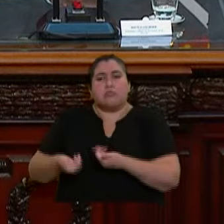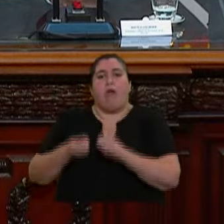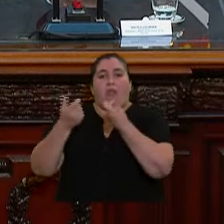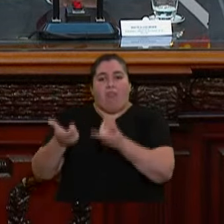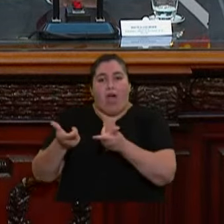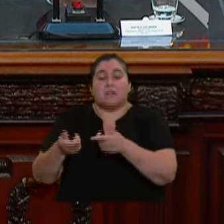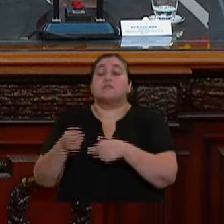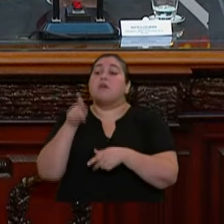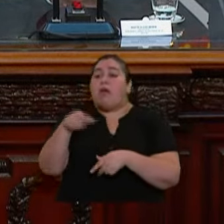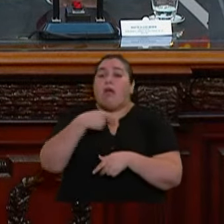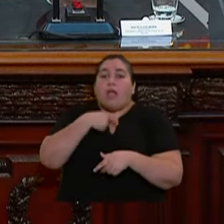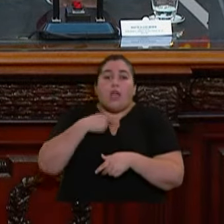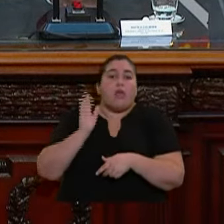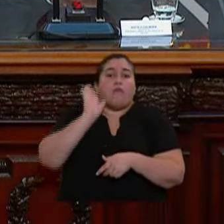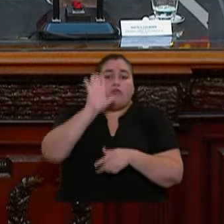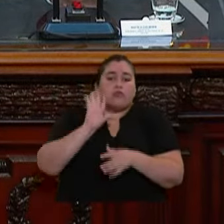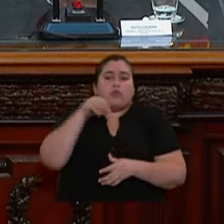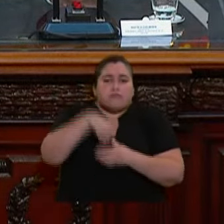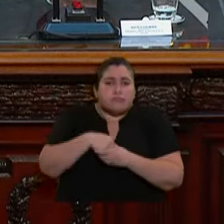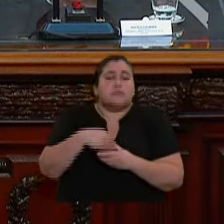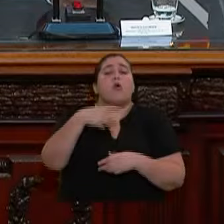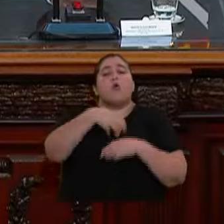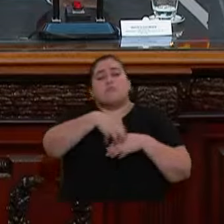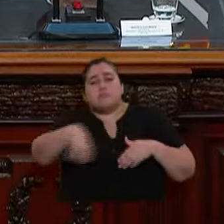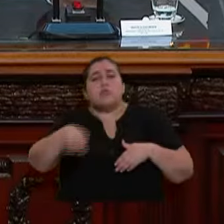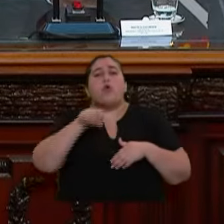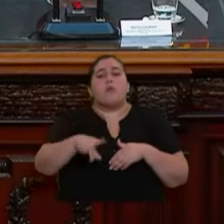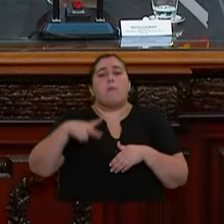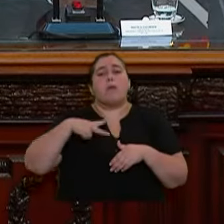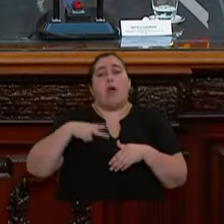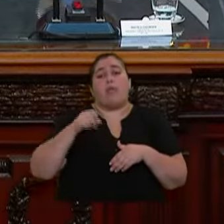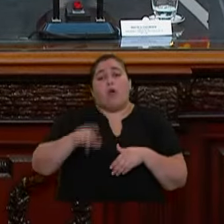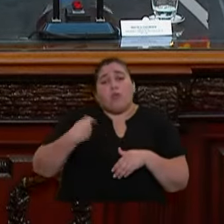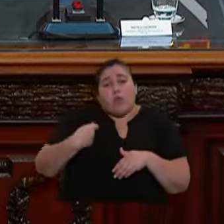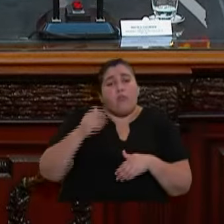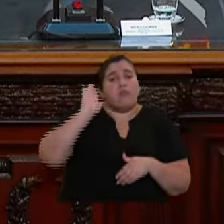quienes prefieran suscribirse a un sistema privado de jubilación.